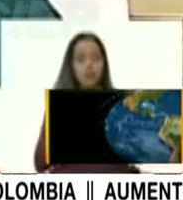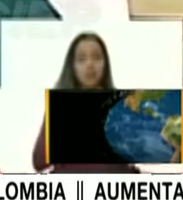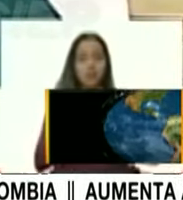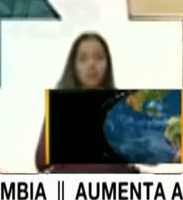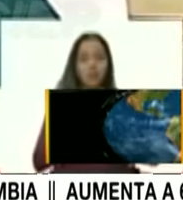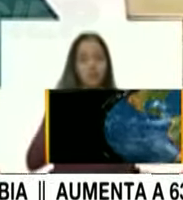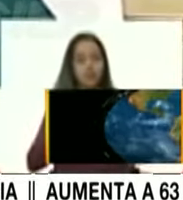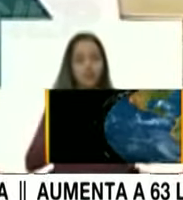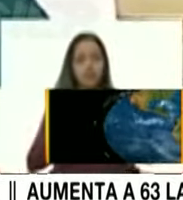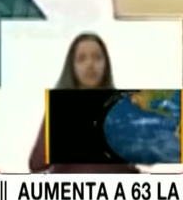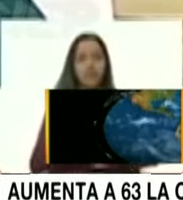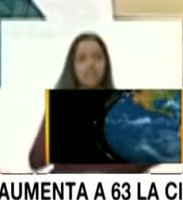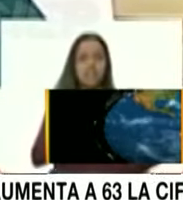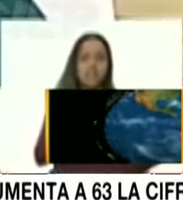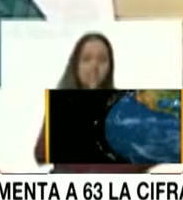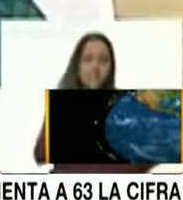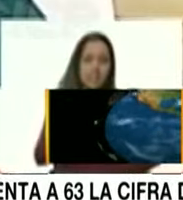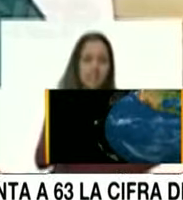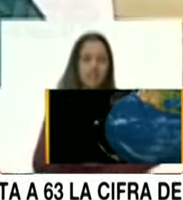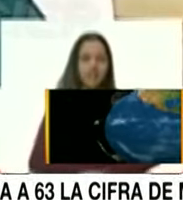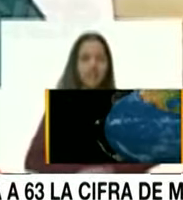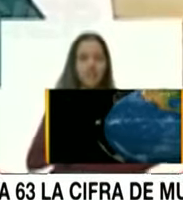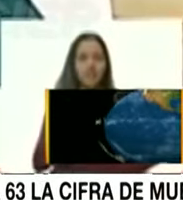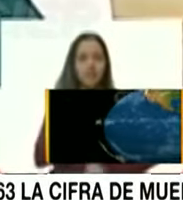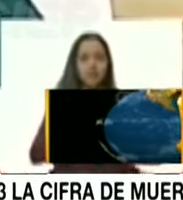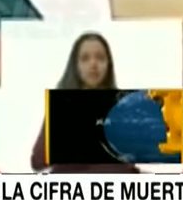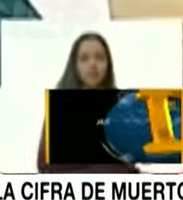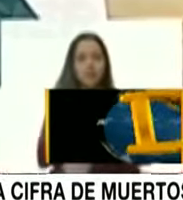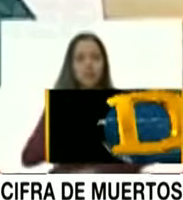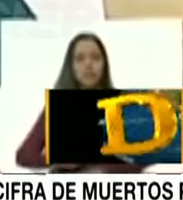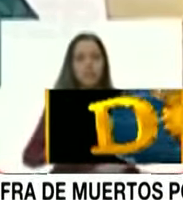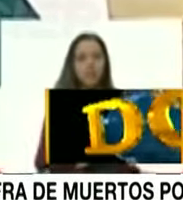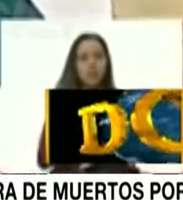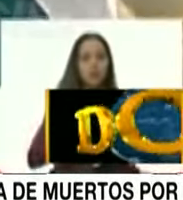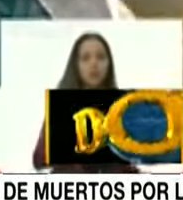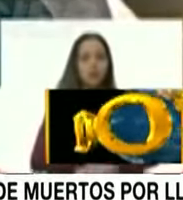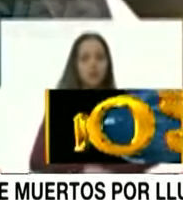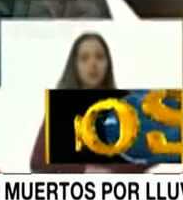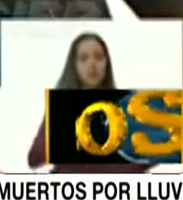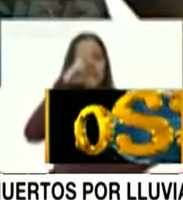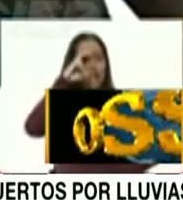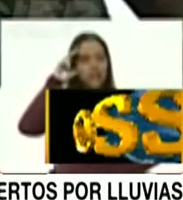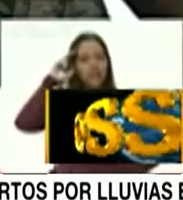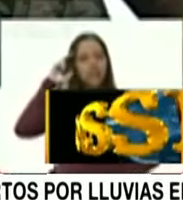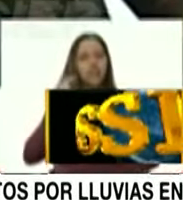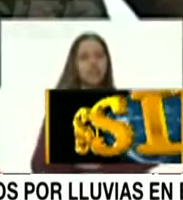Flores, vicepresidentes de gobierno, señor canciller, vicecancilleres,